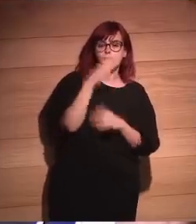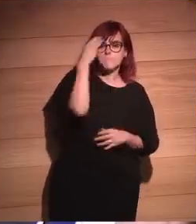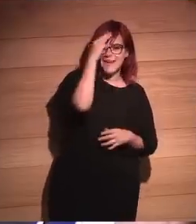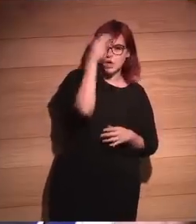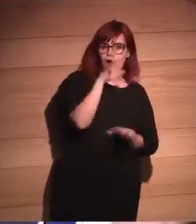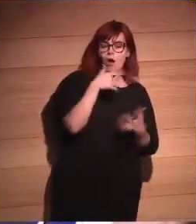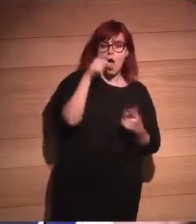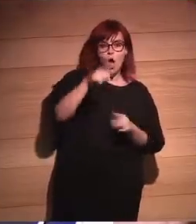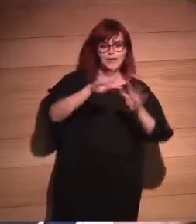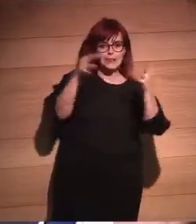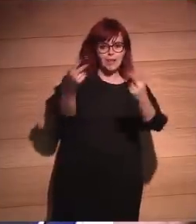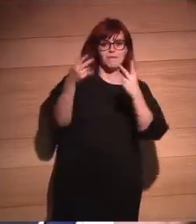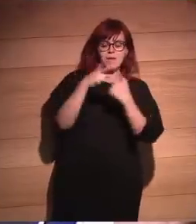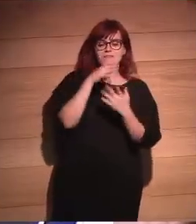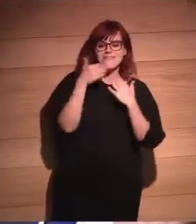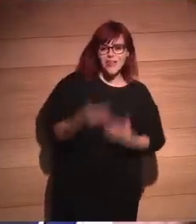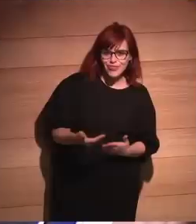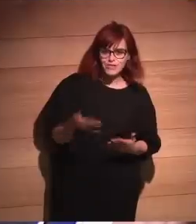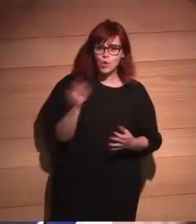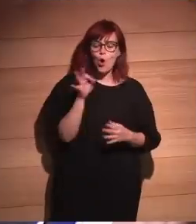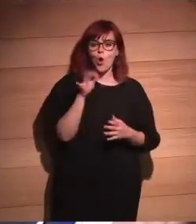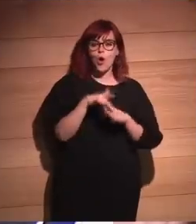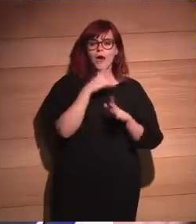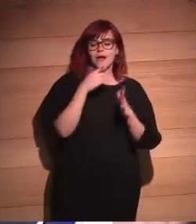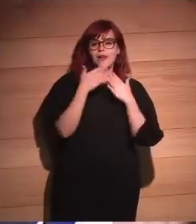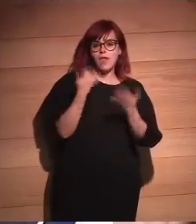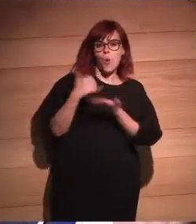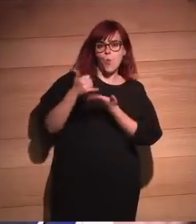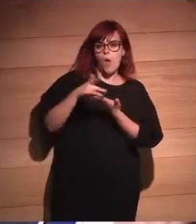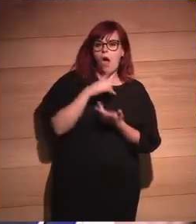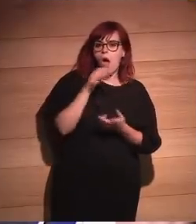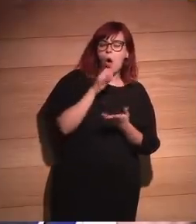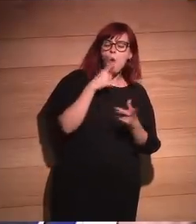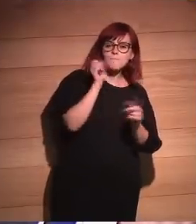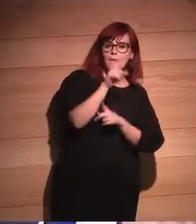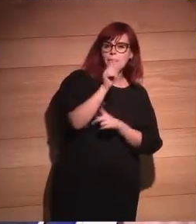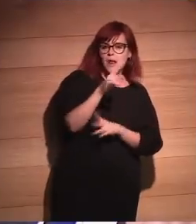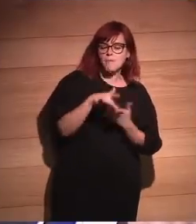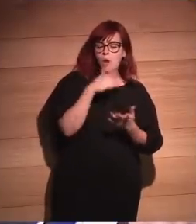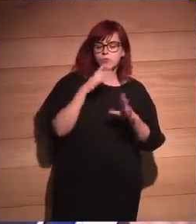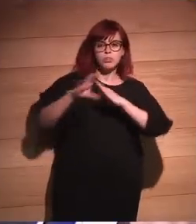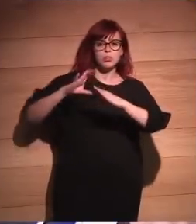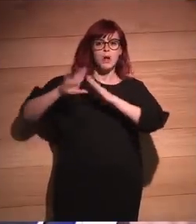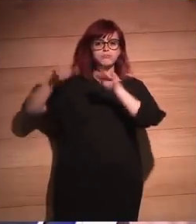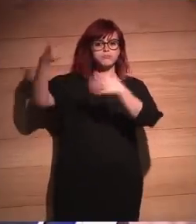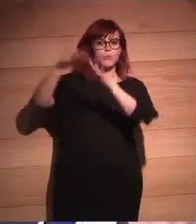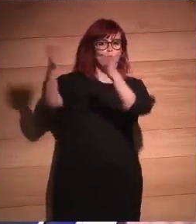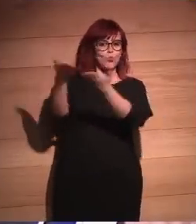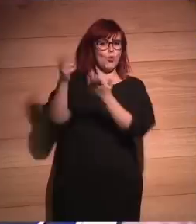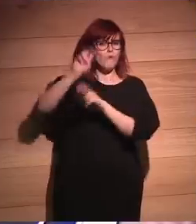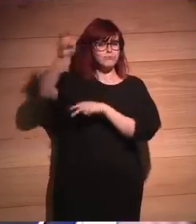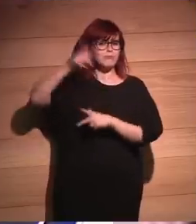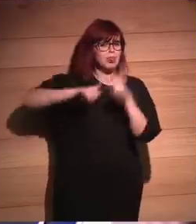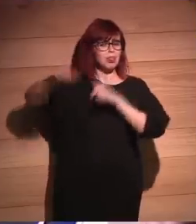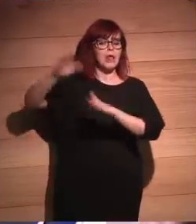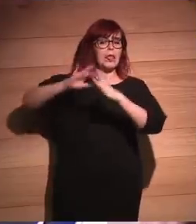¿no?, por ejemplo, por streaming, o que con una aplicación de mensajería, la que sea, estemos comunicándonos con alguien en cualquier parte del